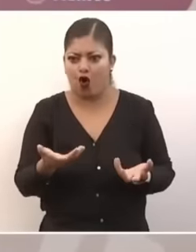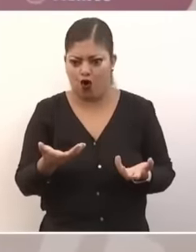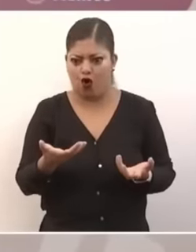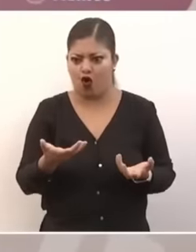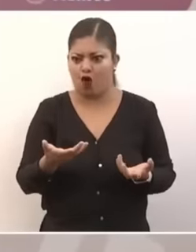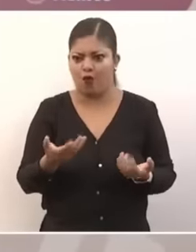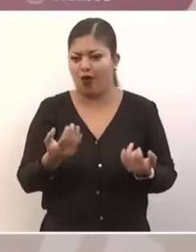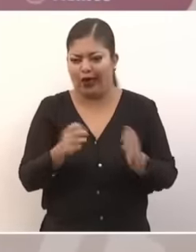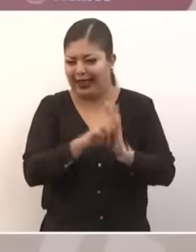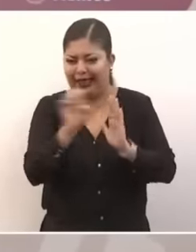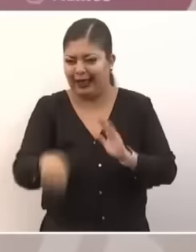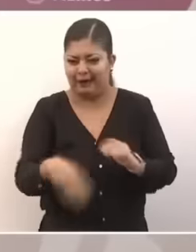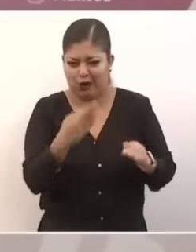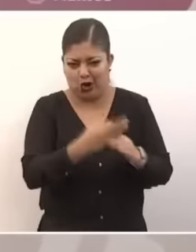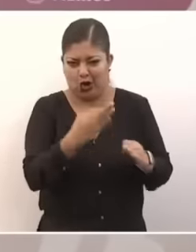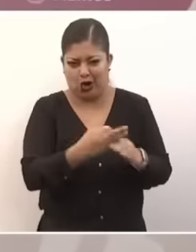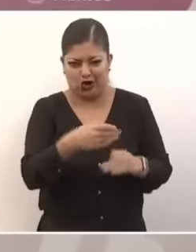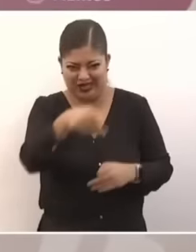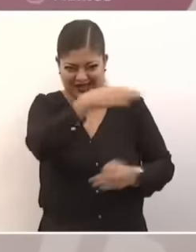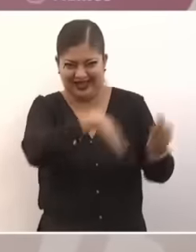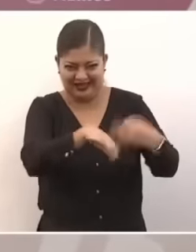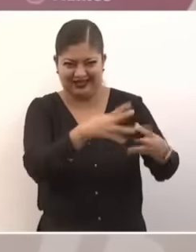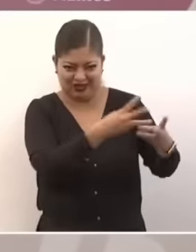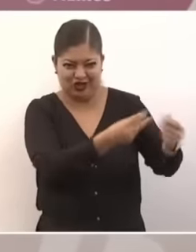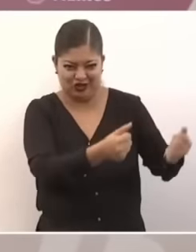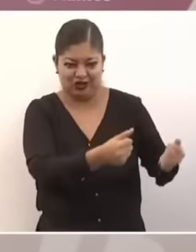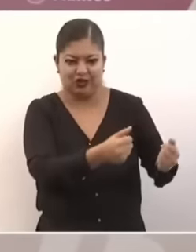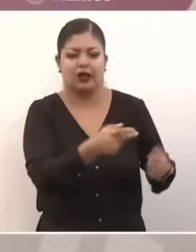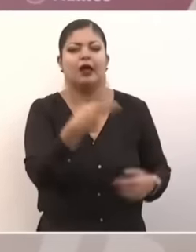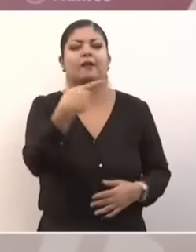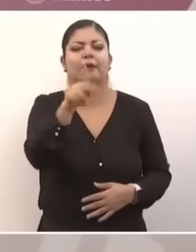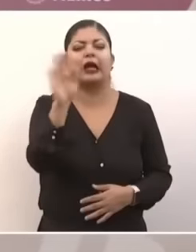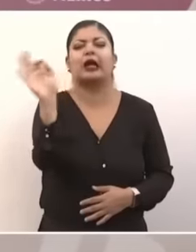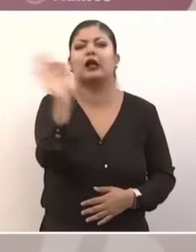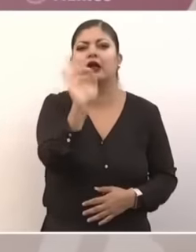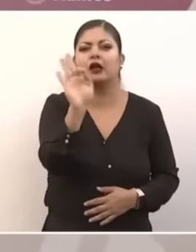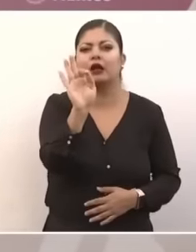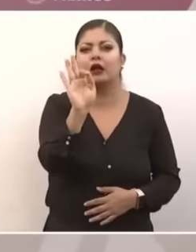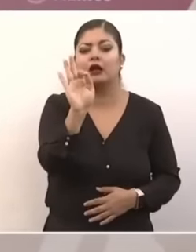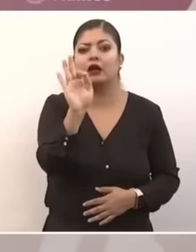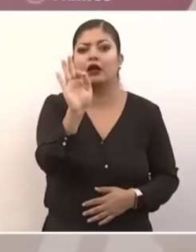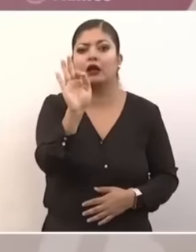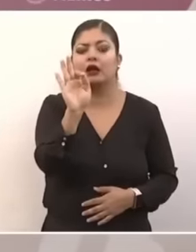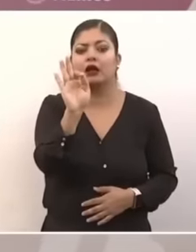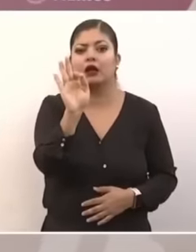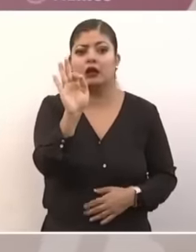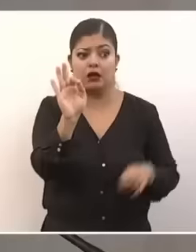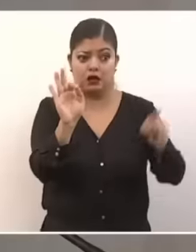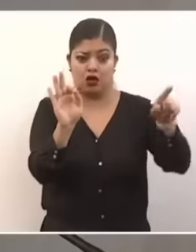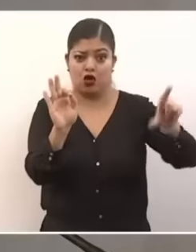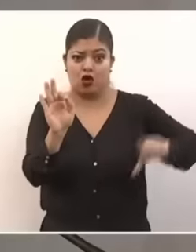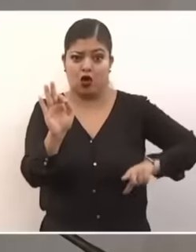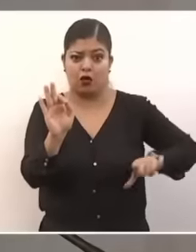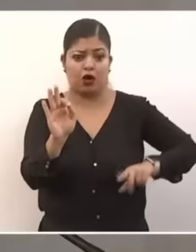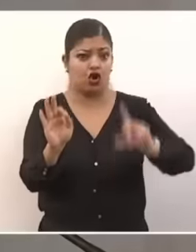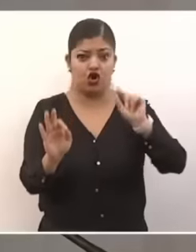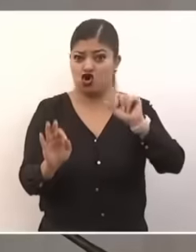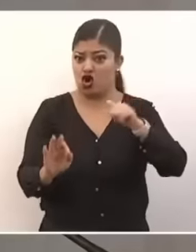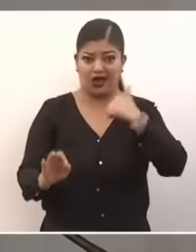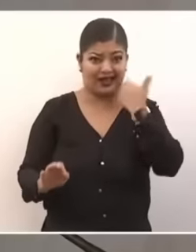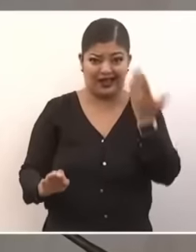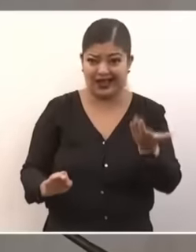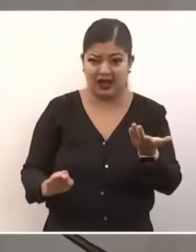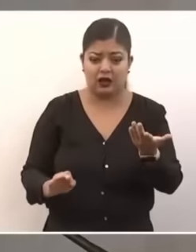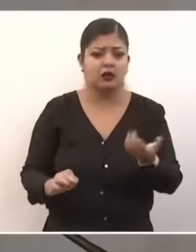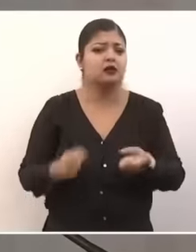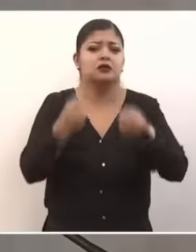logramos entre todas y entre todos. Pero si se hubiese opuesto el gobernador de Jalisco,